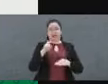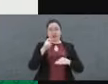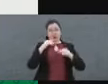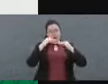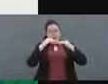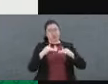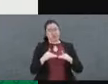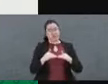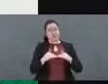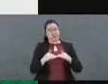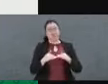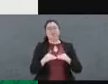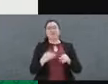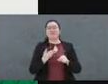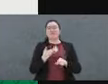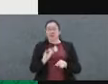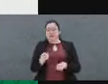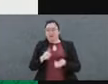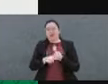a donde recibe un